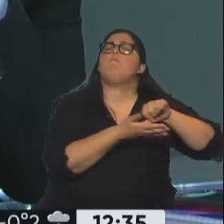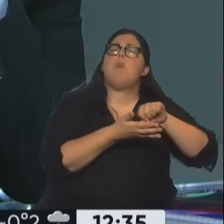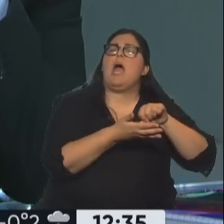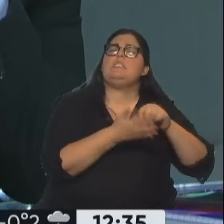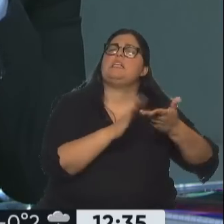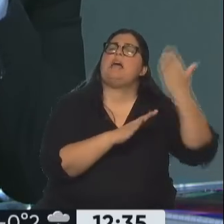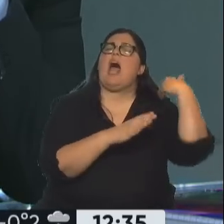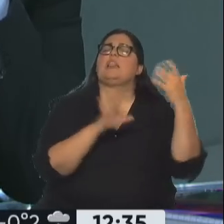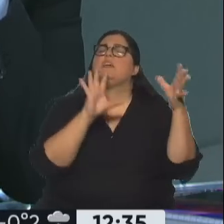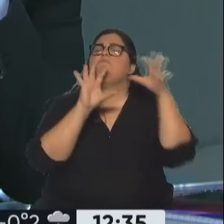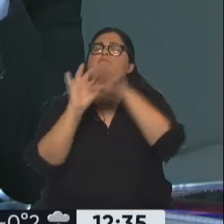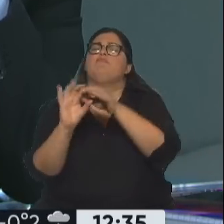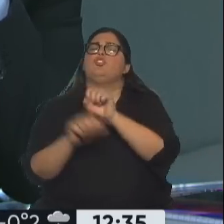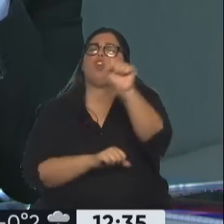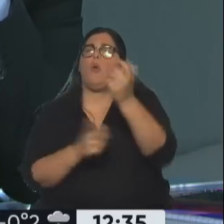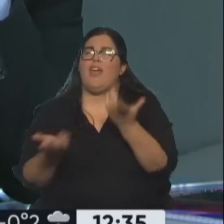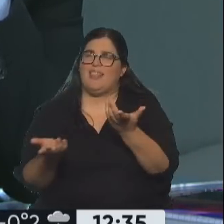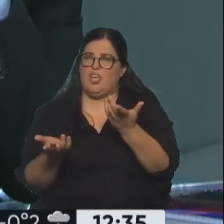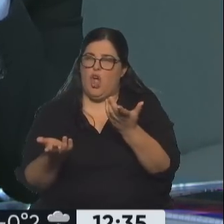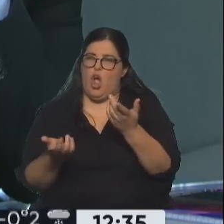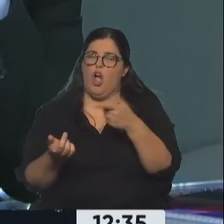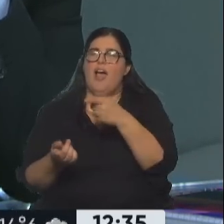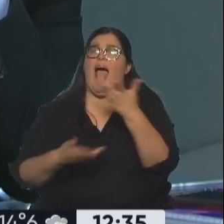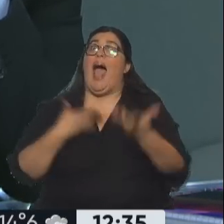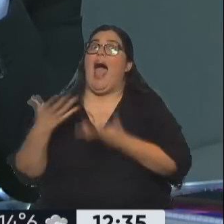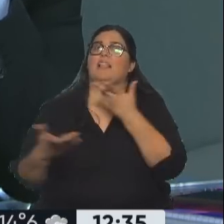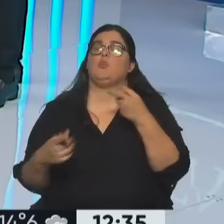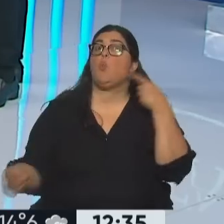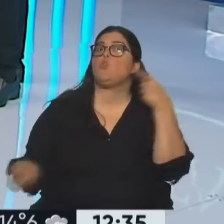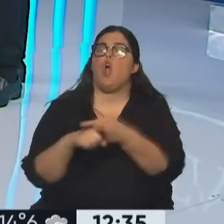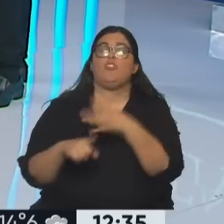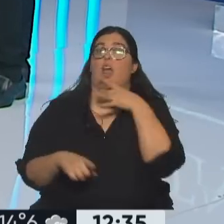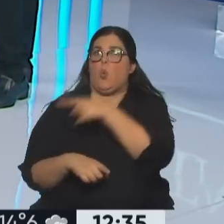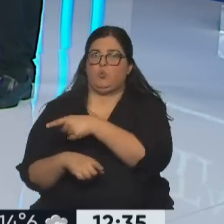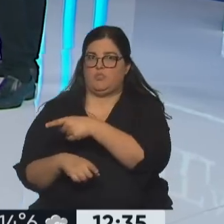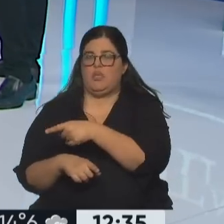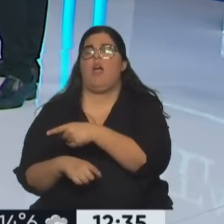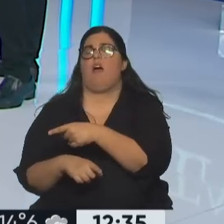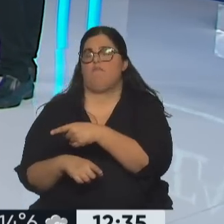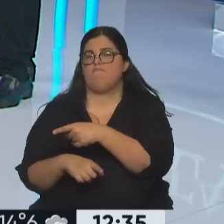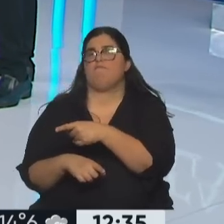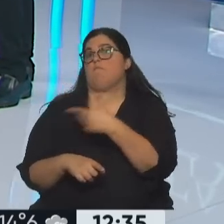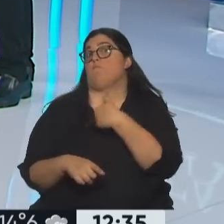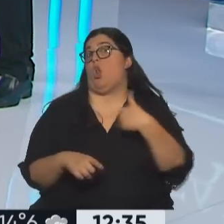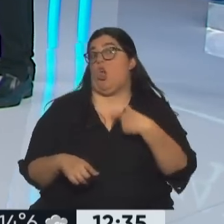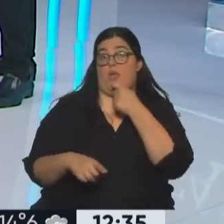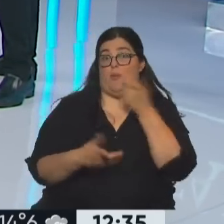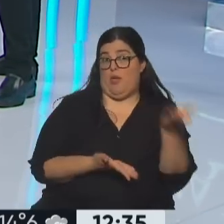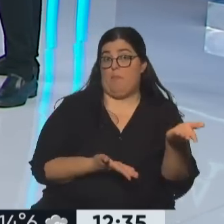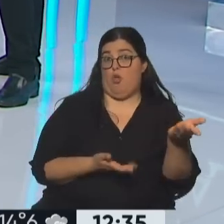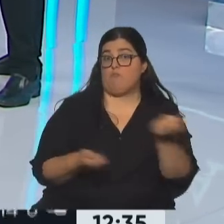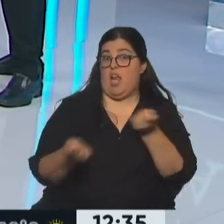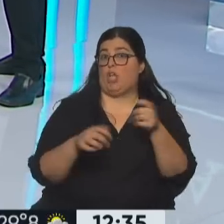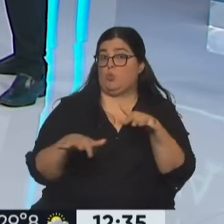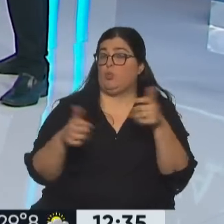momento al bloque soviético y que tienen una actitud muy antirrusa en esta situación, empezando por Polonia, que manejó bien la situación,